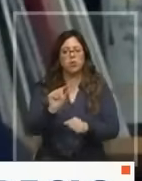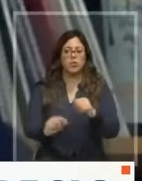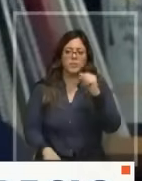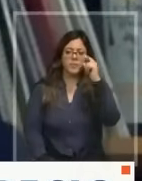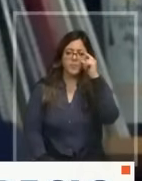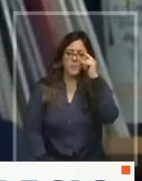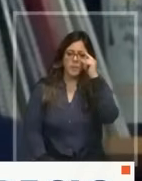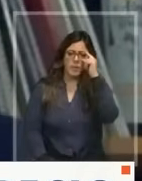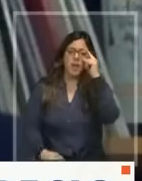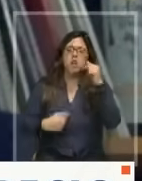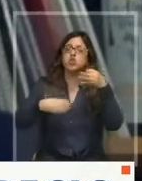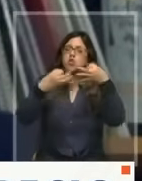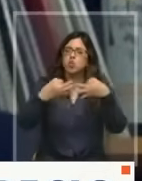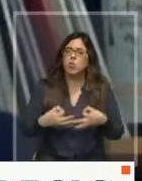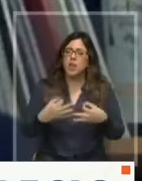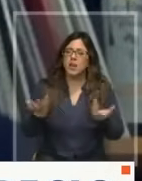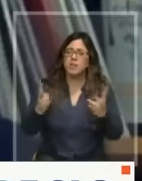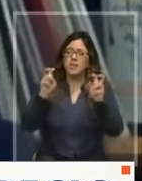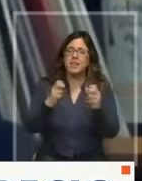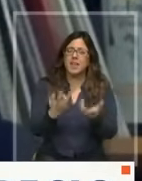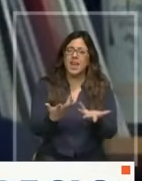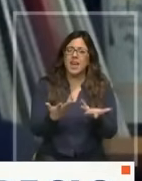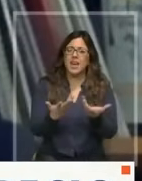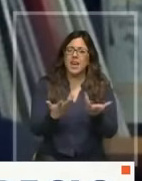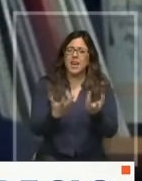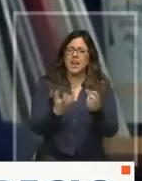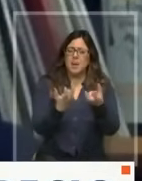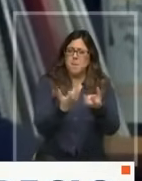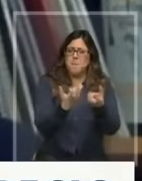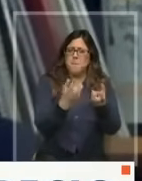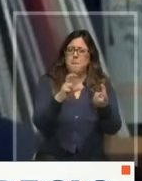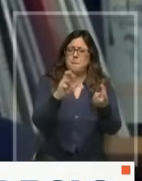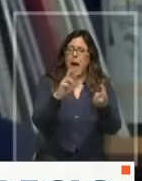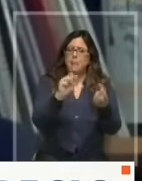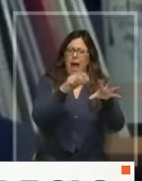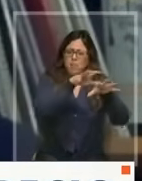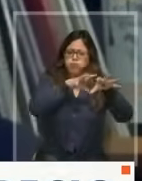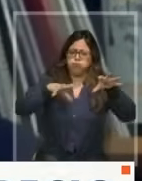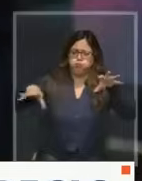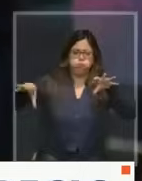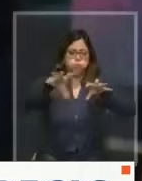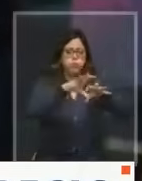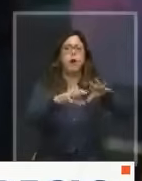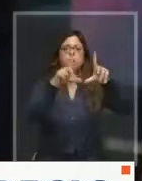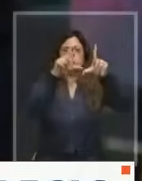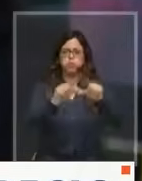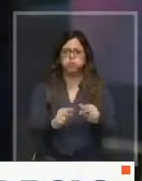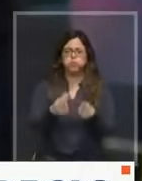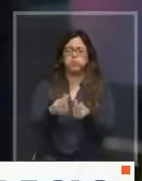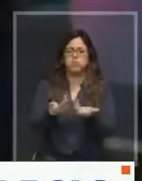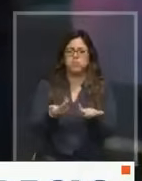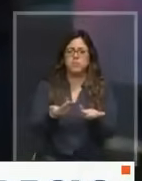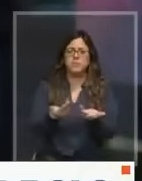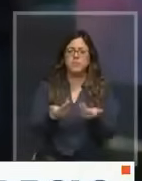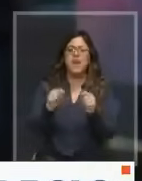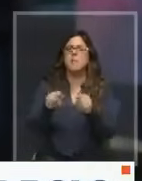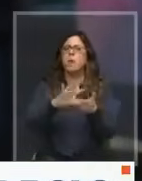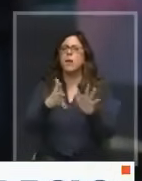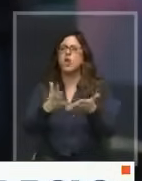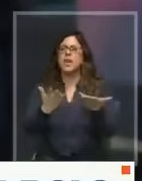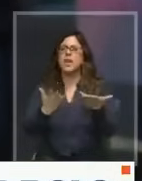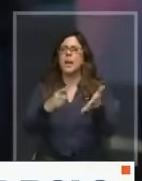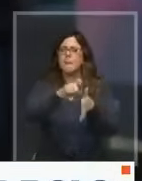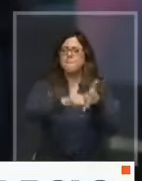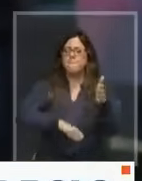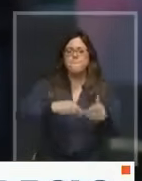tengo certeza de que va a haber un volumen de papa bastante interesante que va a hacer caer los precios en forma importante. Debiera empezar más o menos por ahí, por el mes de